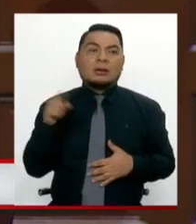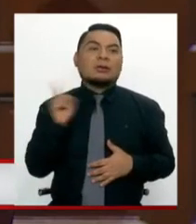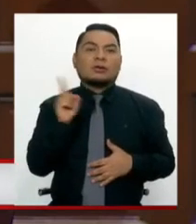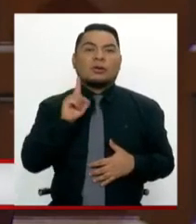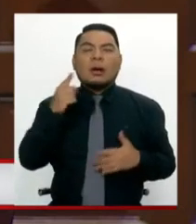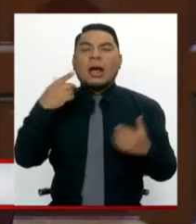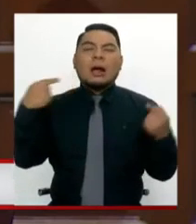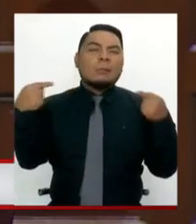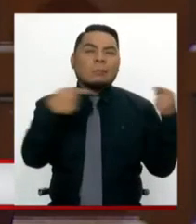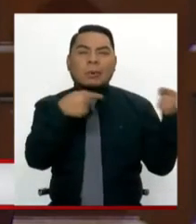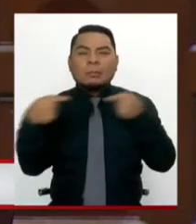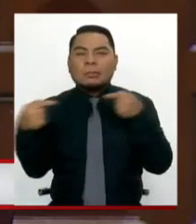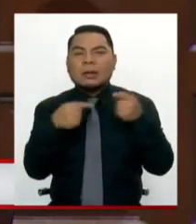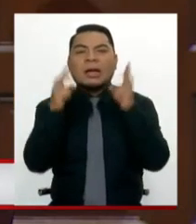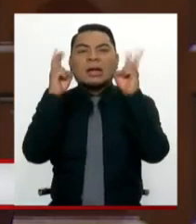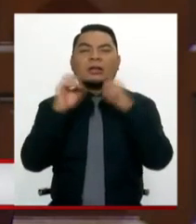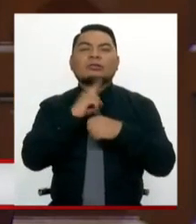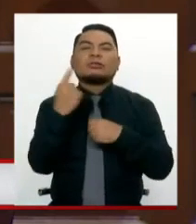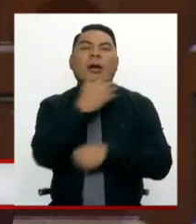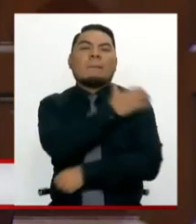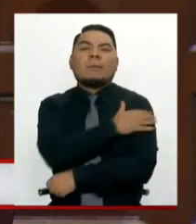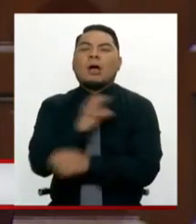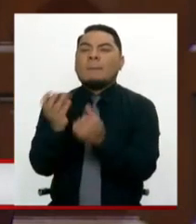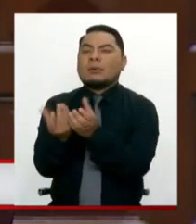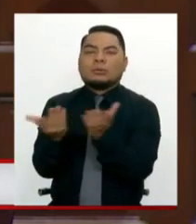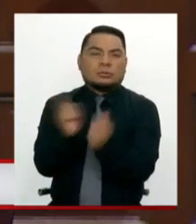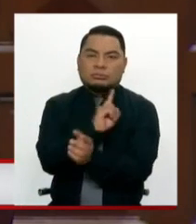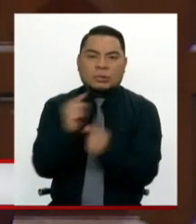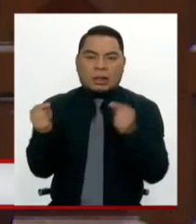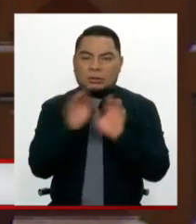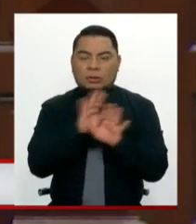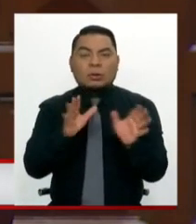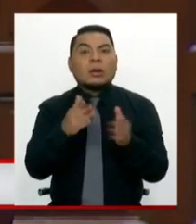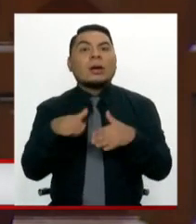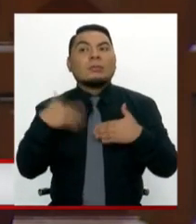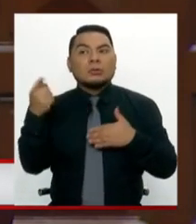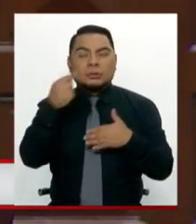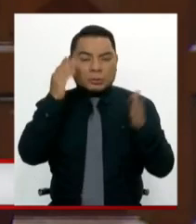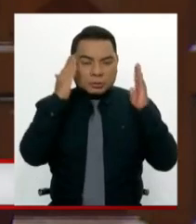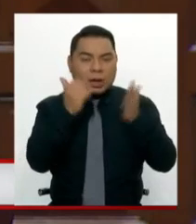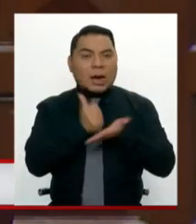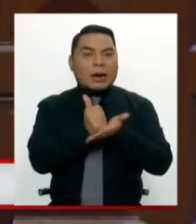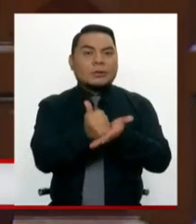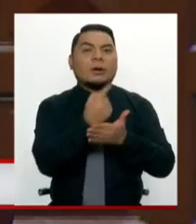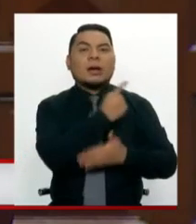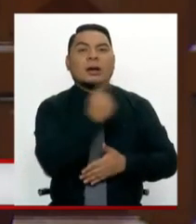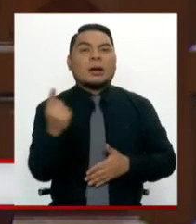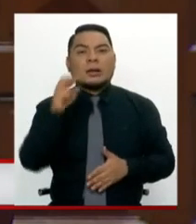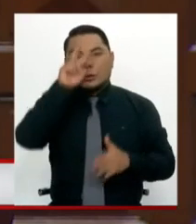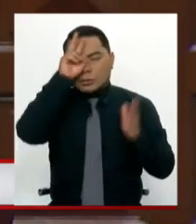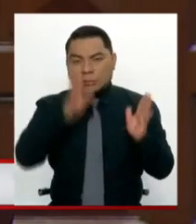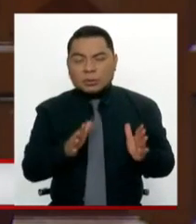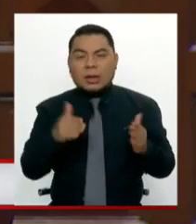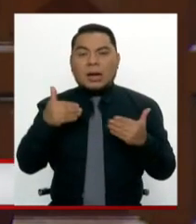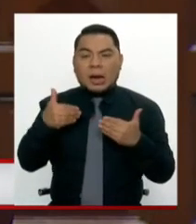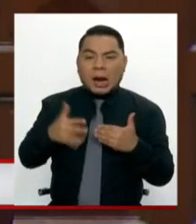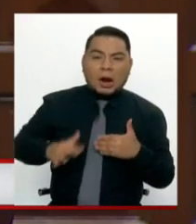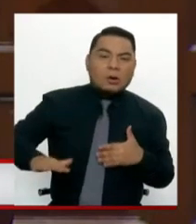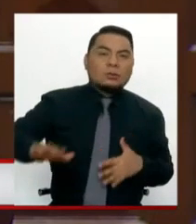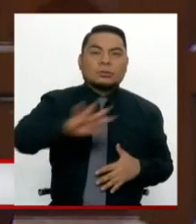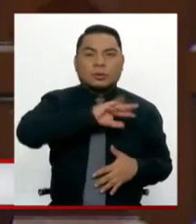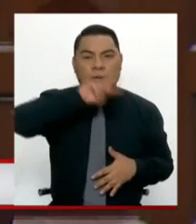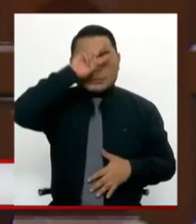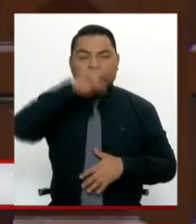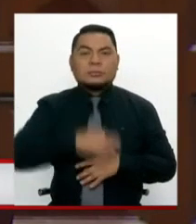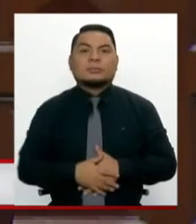no para discutir temas que solo favorecen a unos pocos, sino para ayudar a cada compatriota a lo largo y ancho de